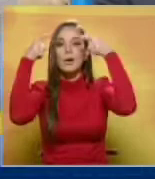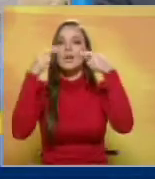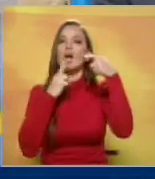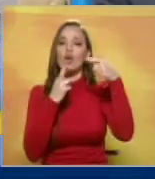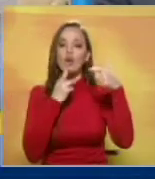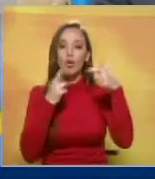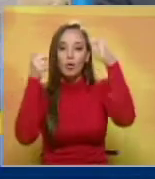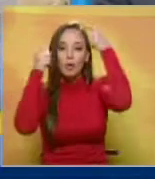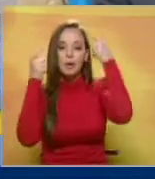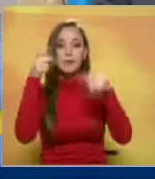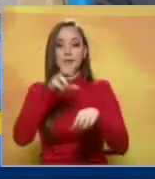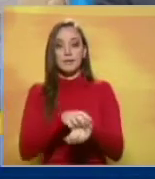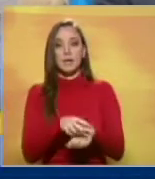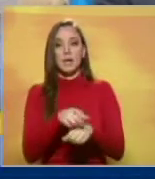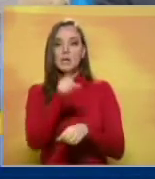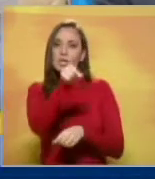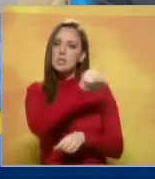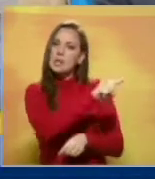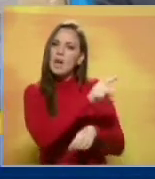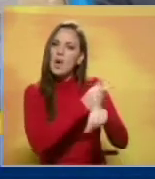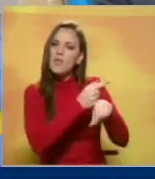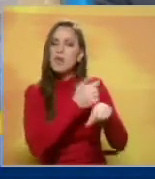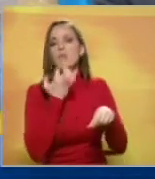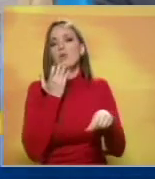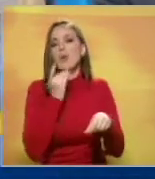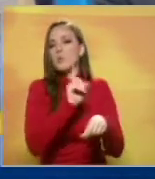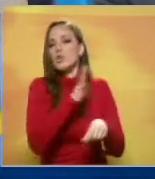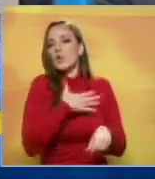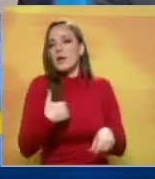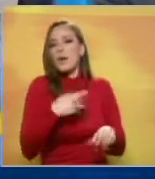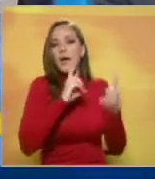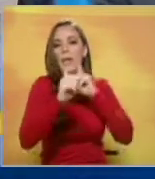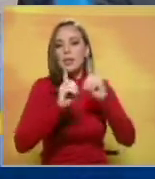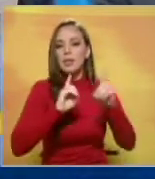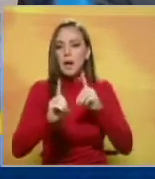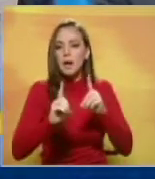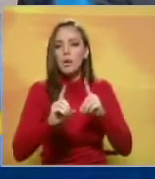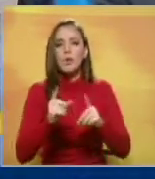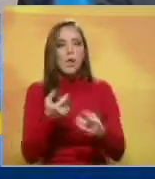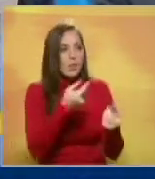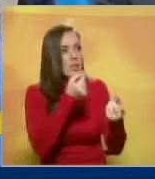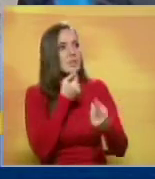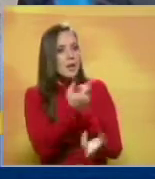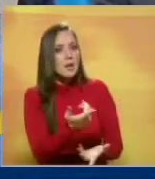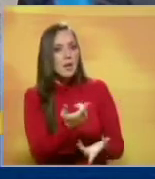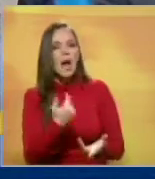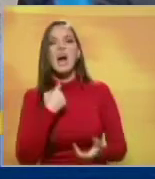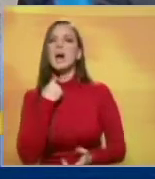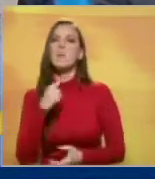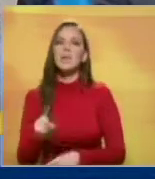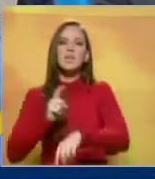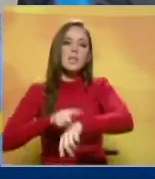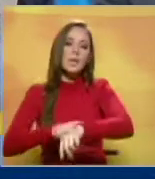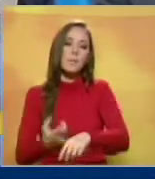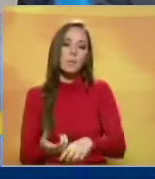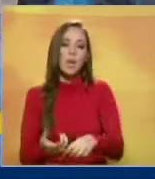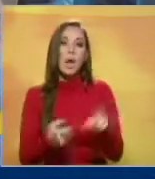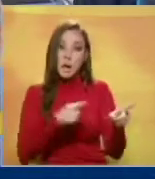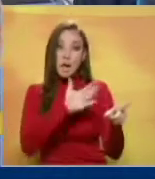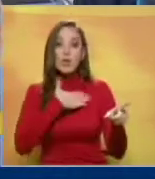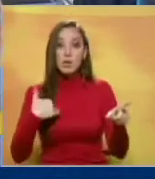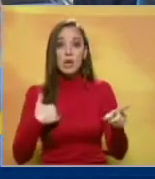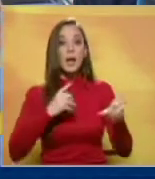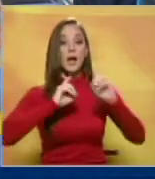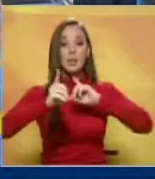si no quiere diálogo que lo diga si quiere y no perdemos más tiempo si quiere diálogo que lo demuestre